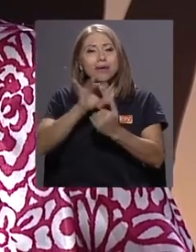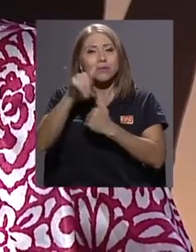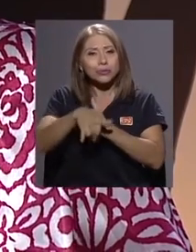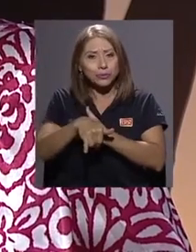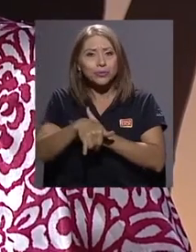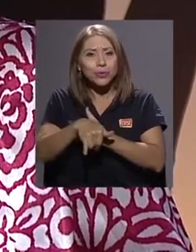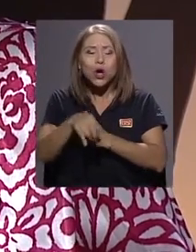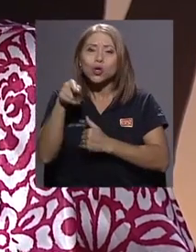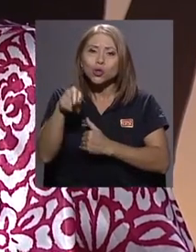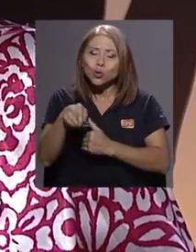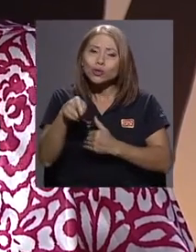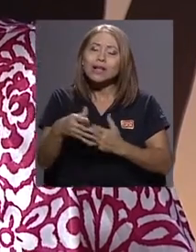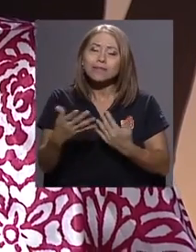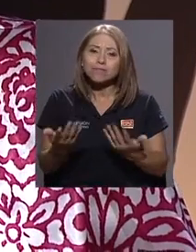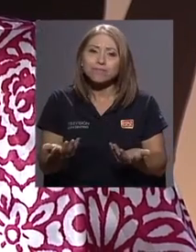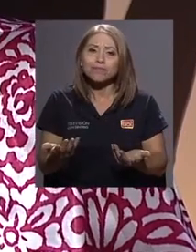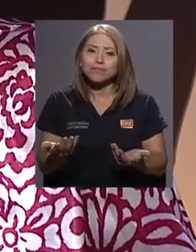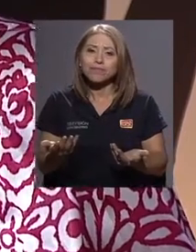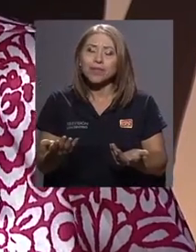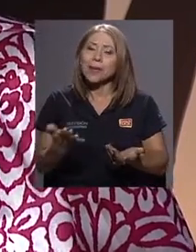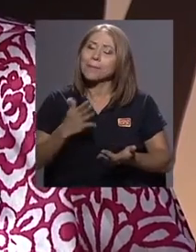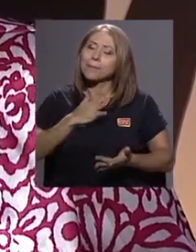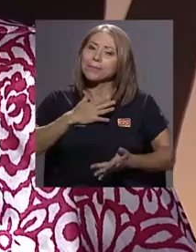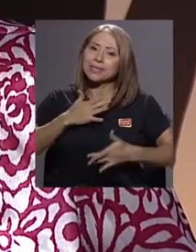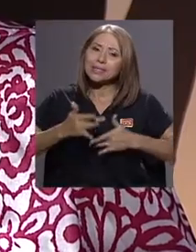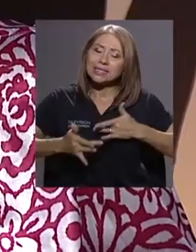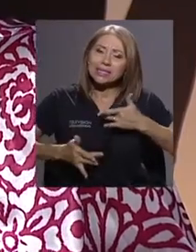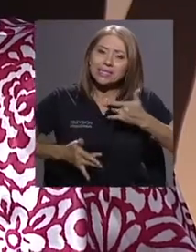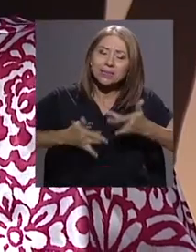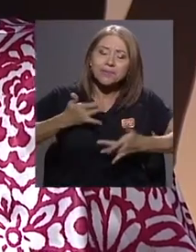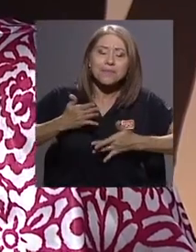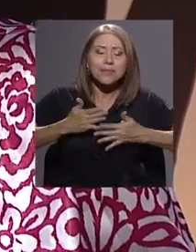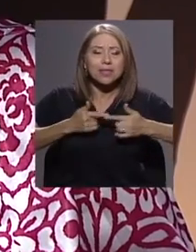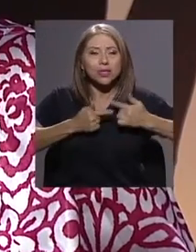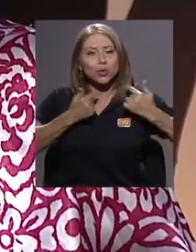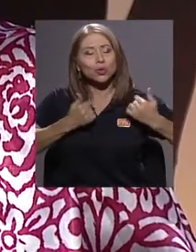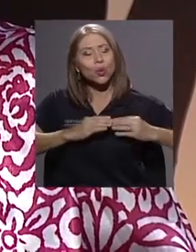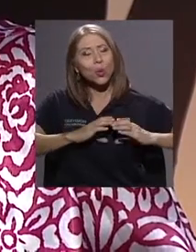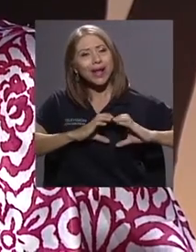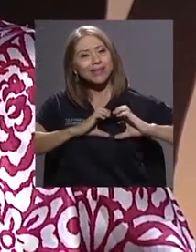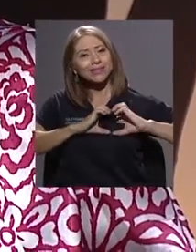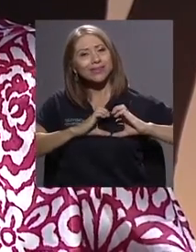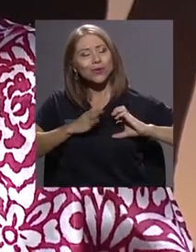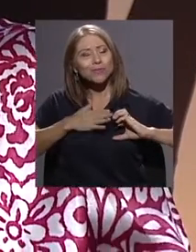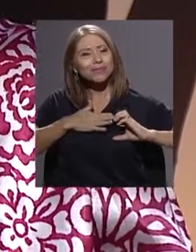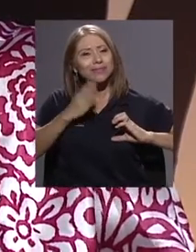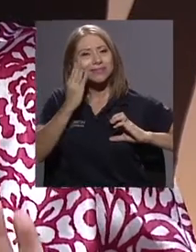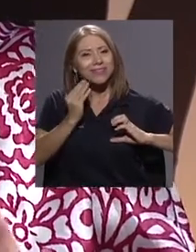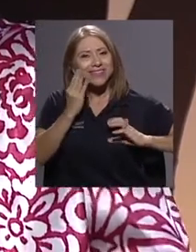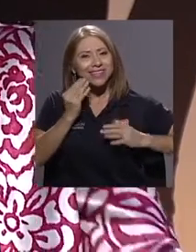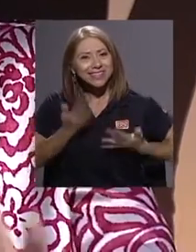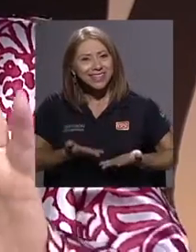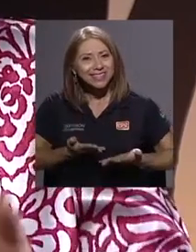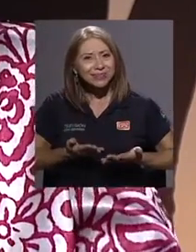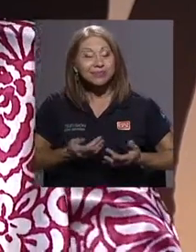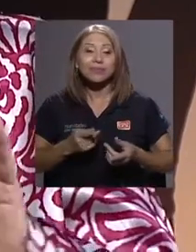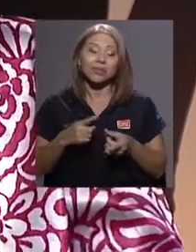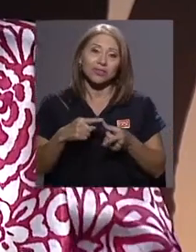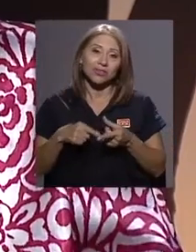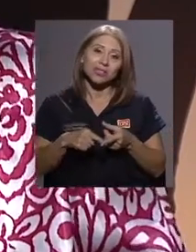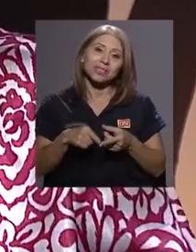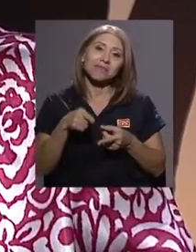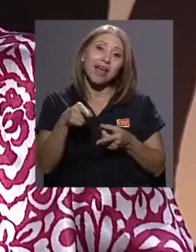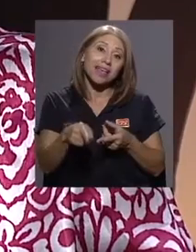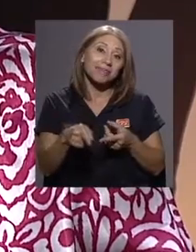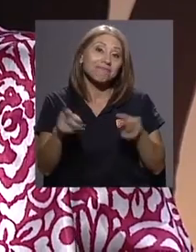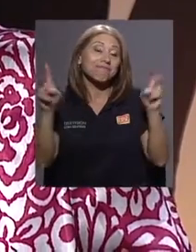lo que es mis sentimientos mi corazón mis vivencias etcétera y bueno ahí se quedaron durmiendo